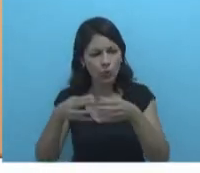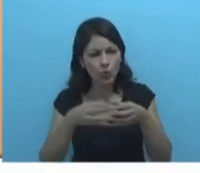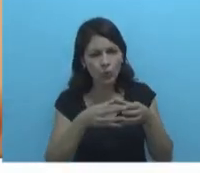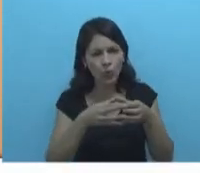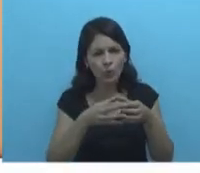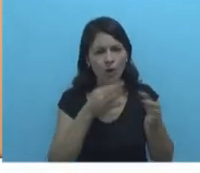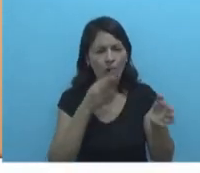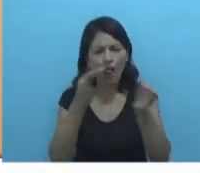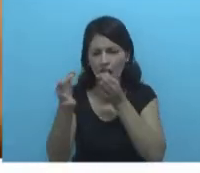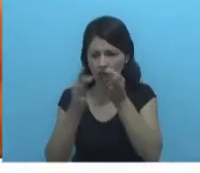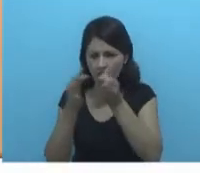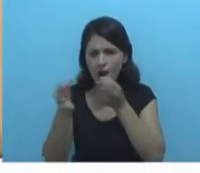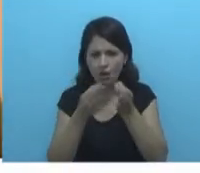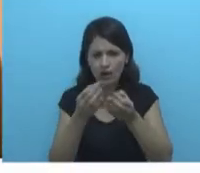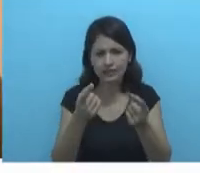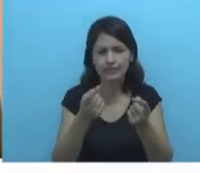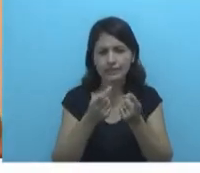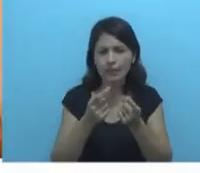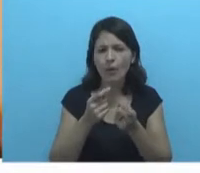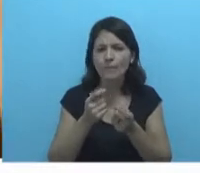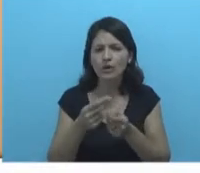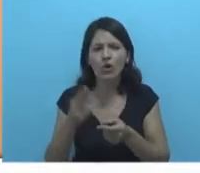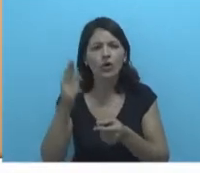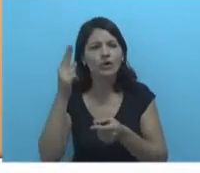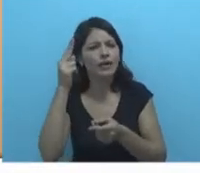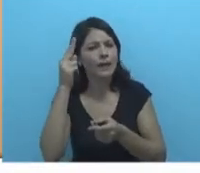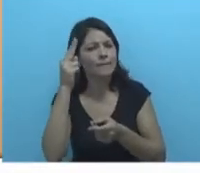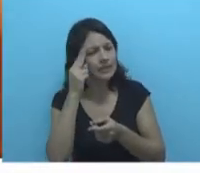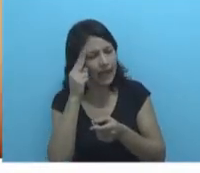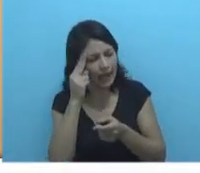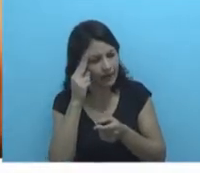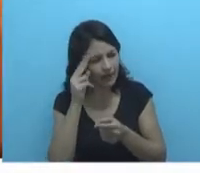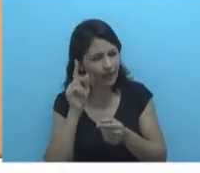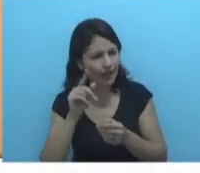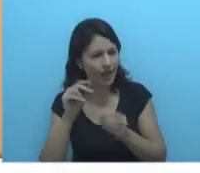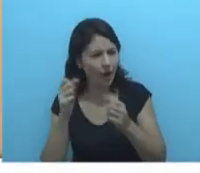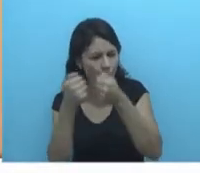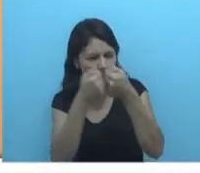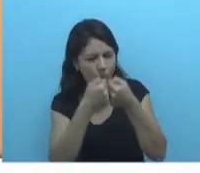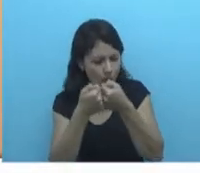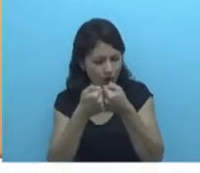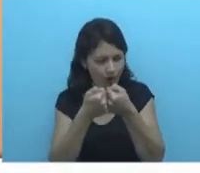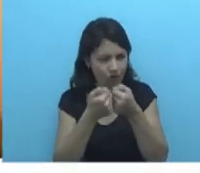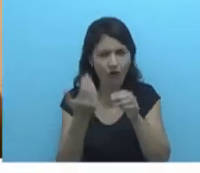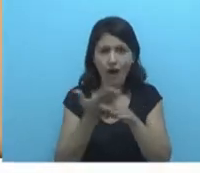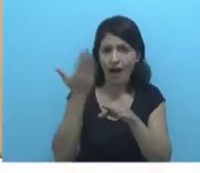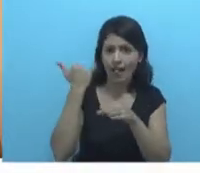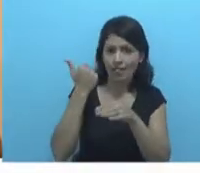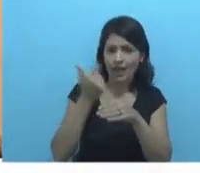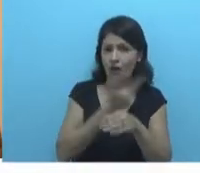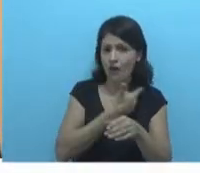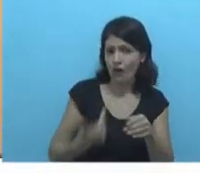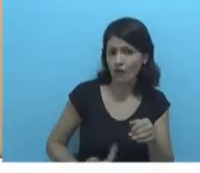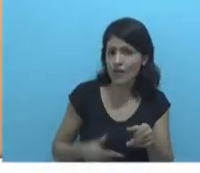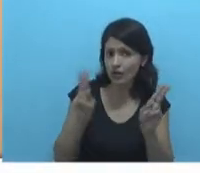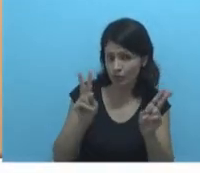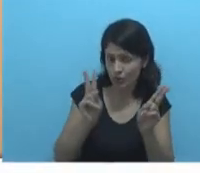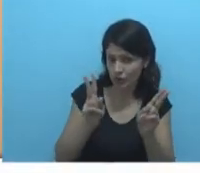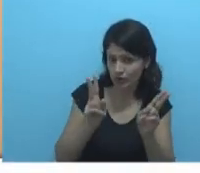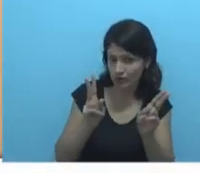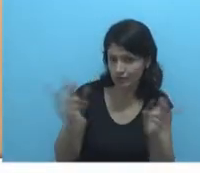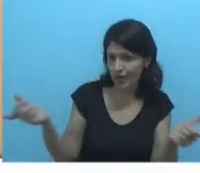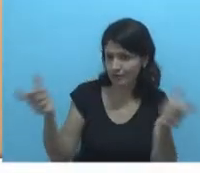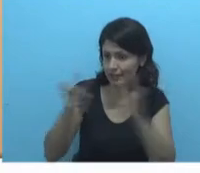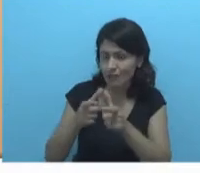que intentó hacer el gobierno peronista al comienzo, donde los sectores no cumplieron ninguno de los